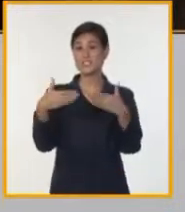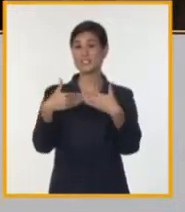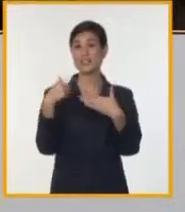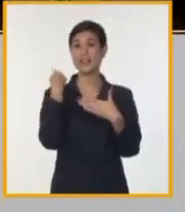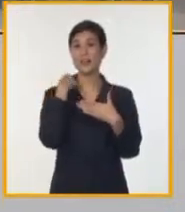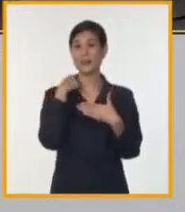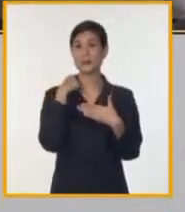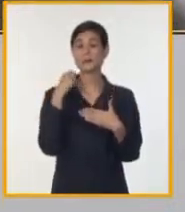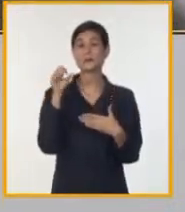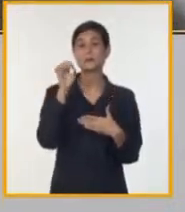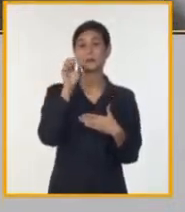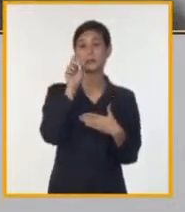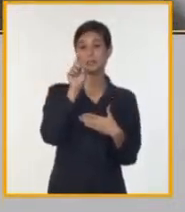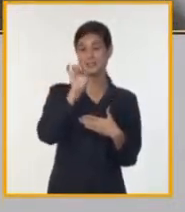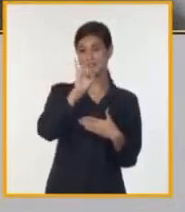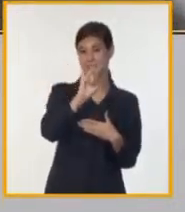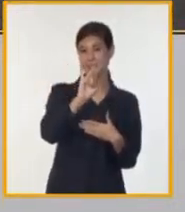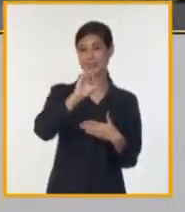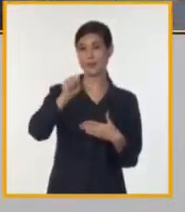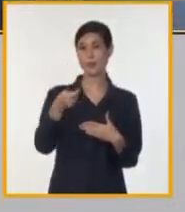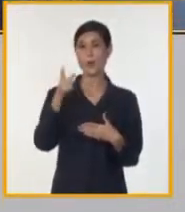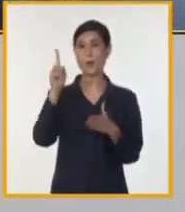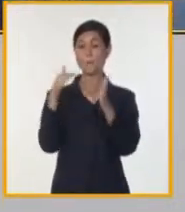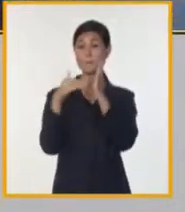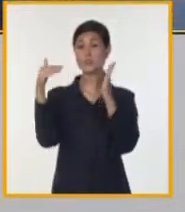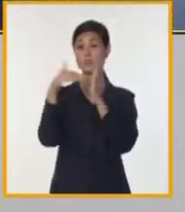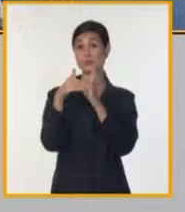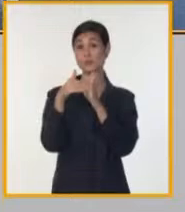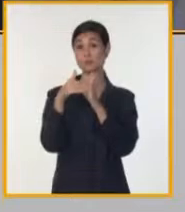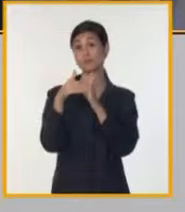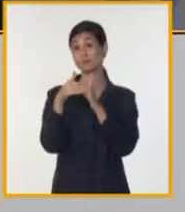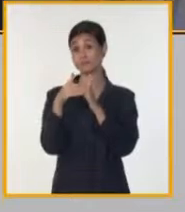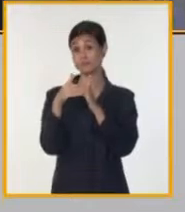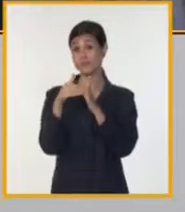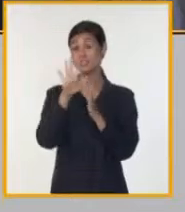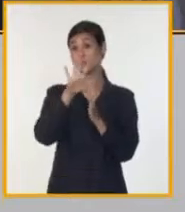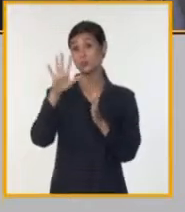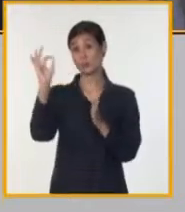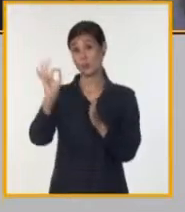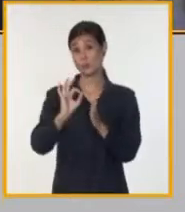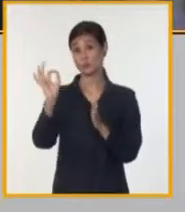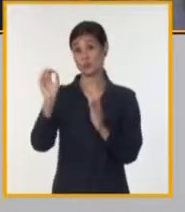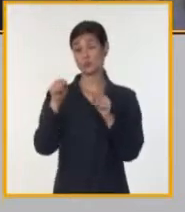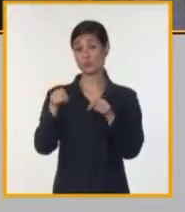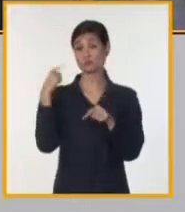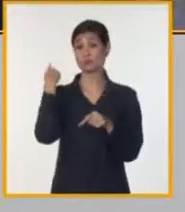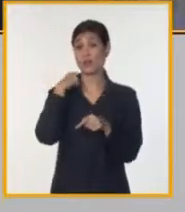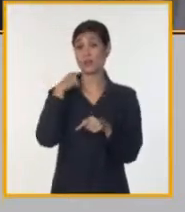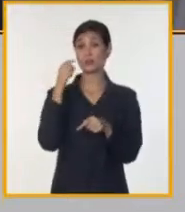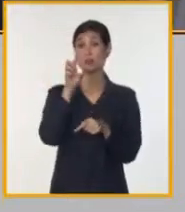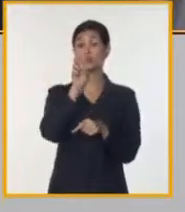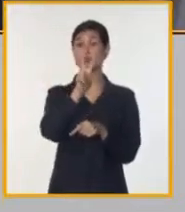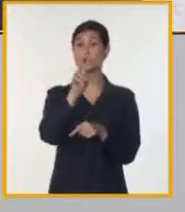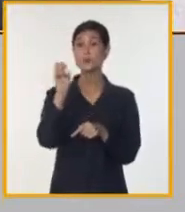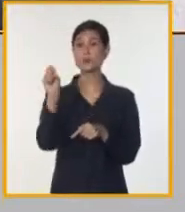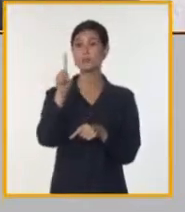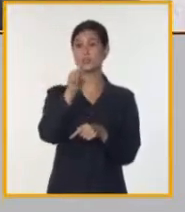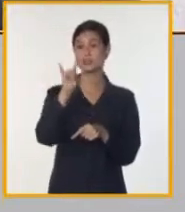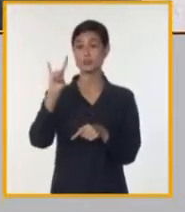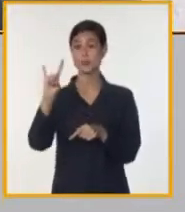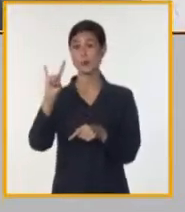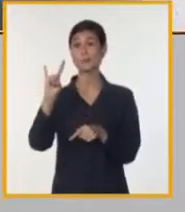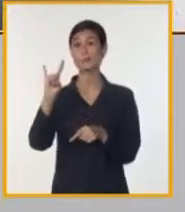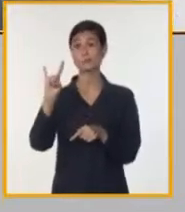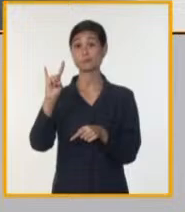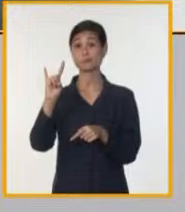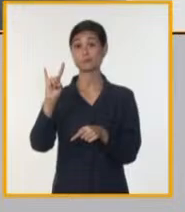7,1 millones. Es decir, solamente el 55% del total de lo que hacían en el 19. Que hacíamos en aquel entonces. En aquel entonces transportábamos diariamente por la programación